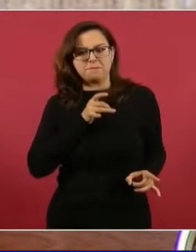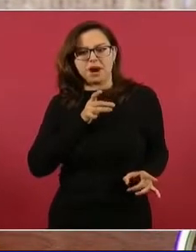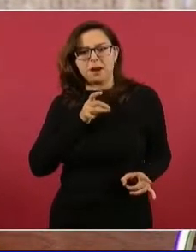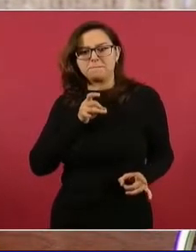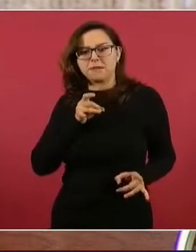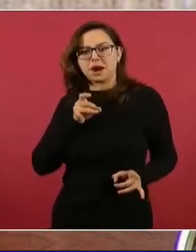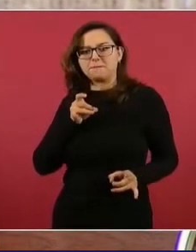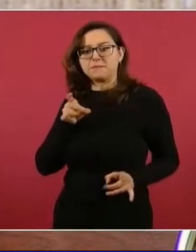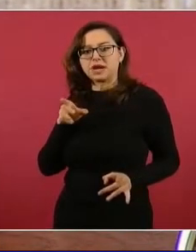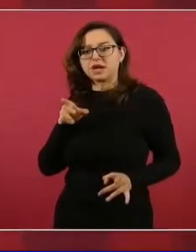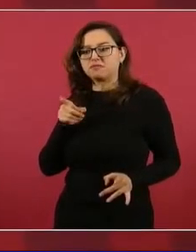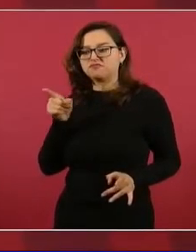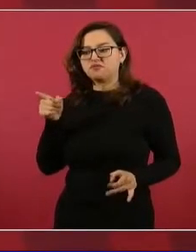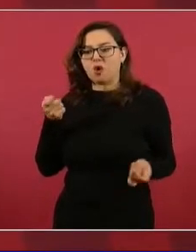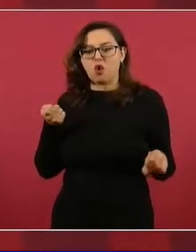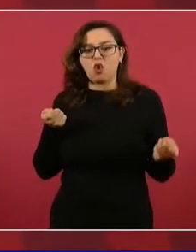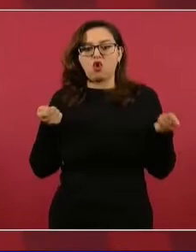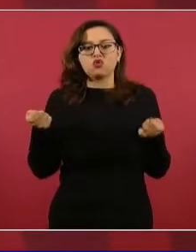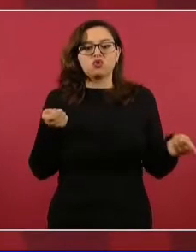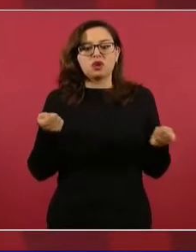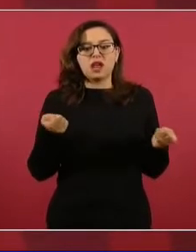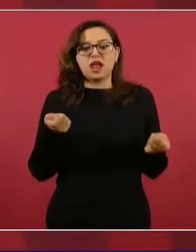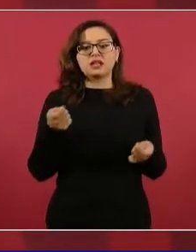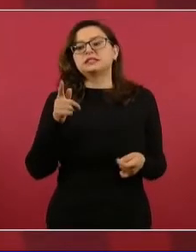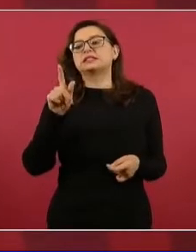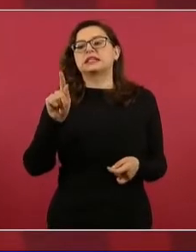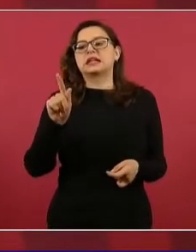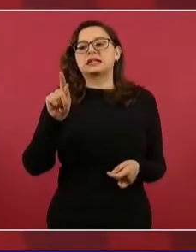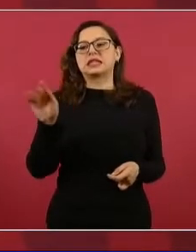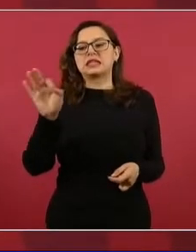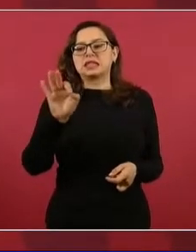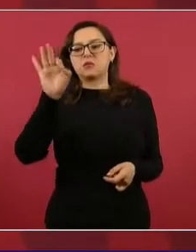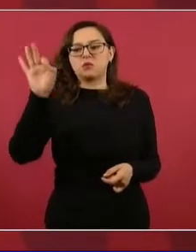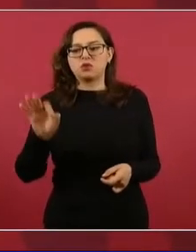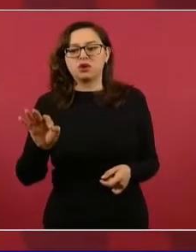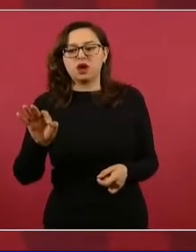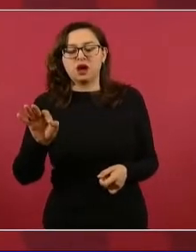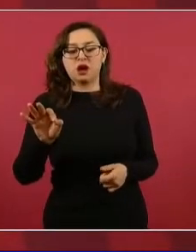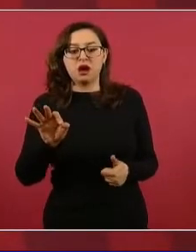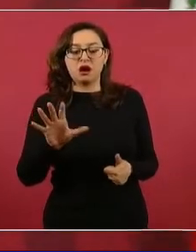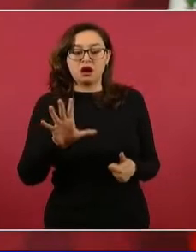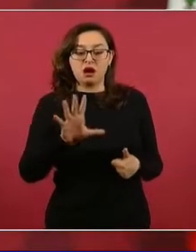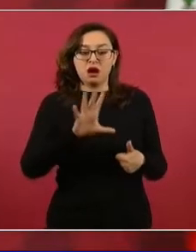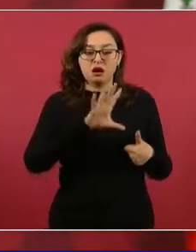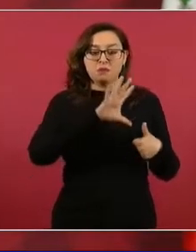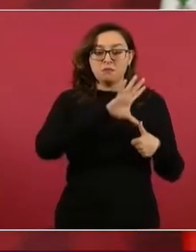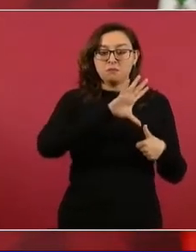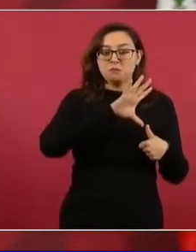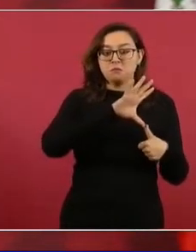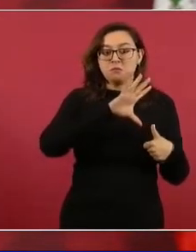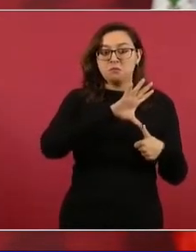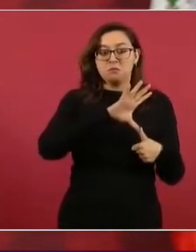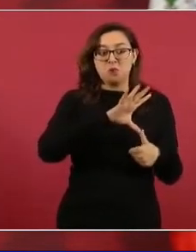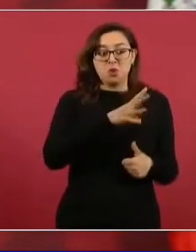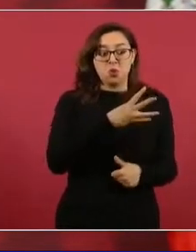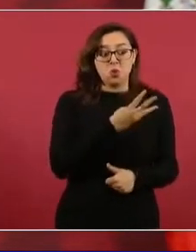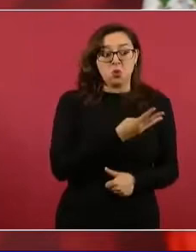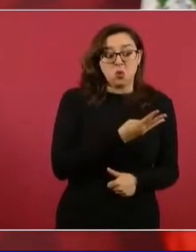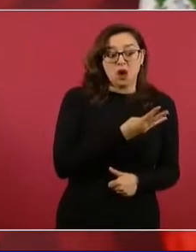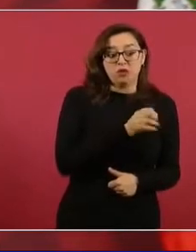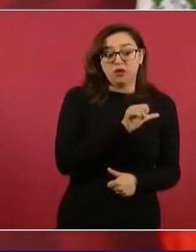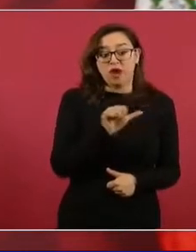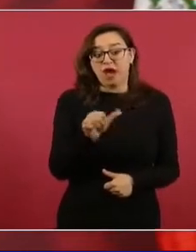del comercio en el mundo. De América del Norte vamos a estar entre el 4 y el 10%.